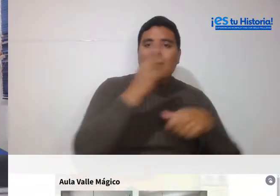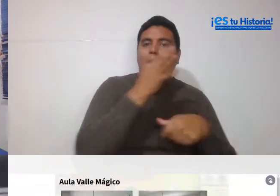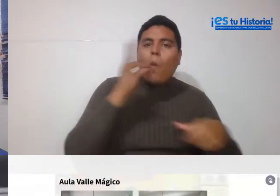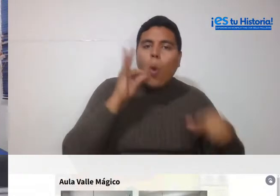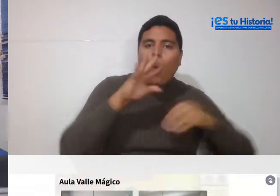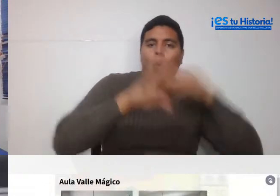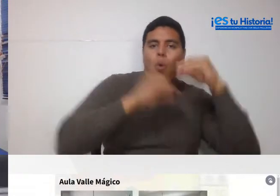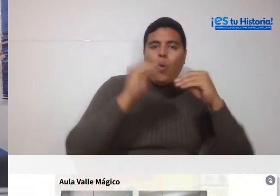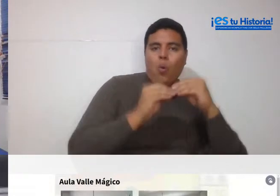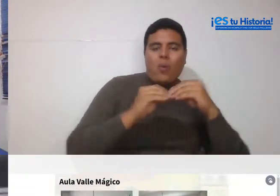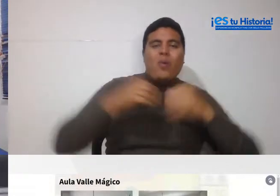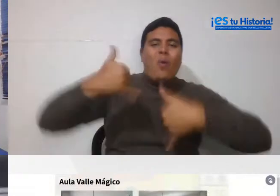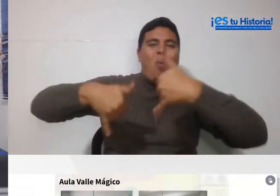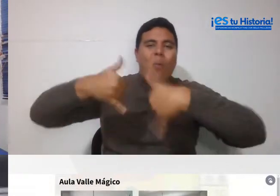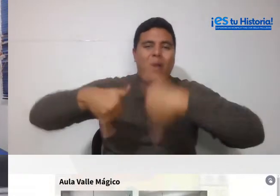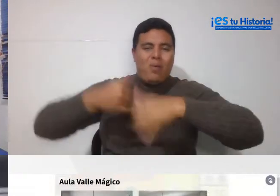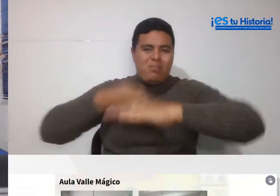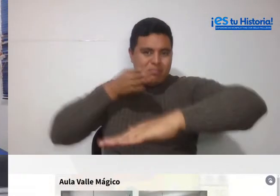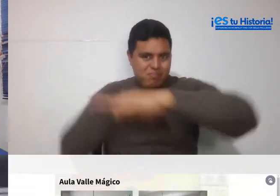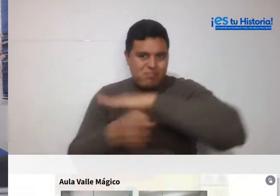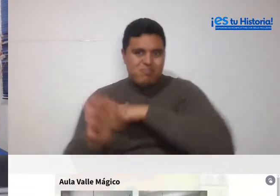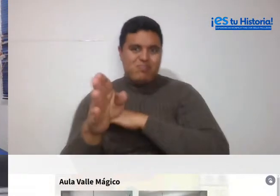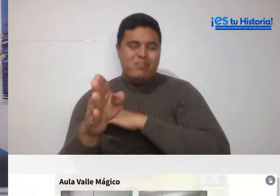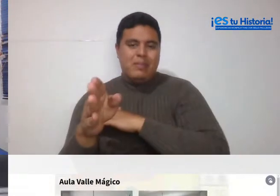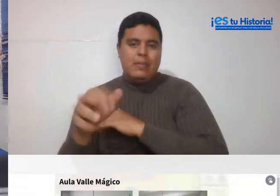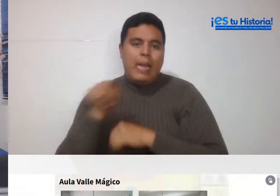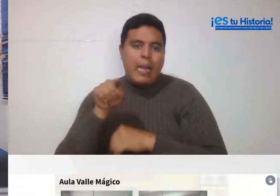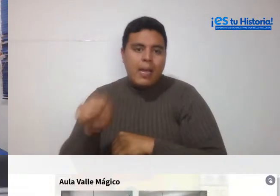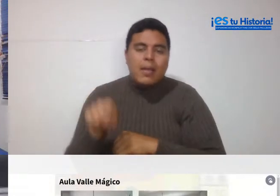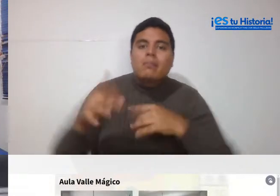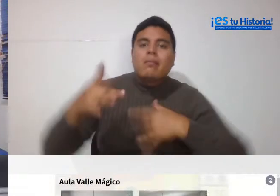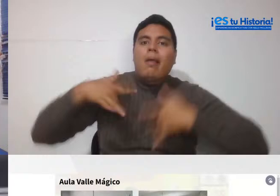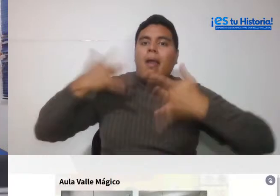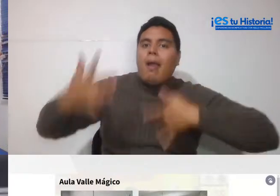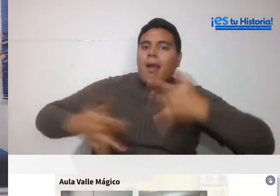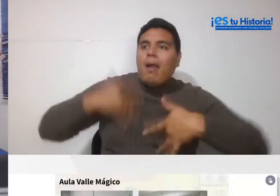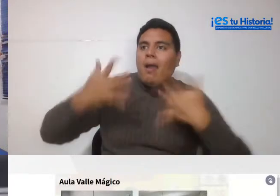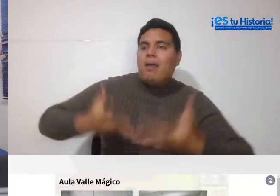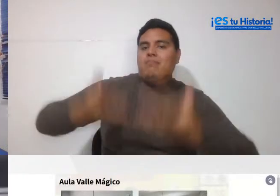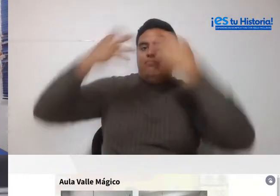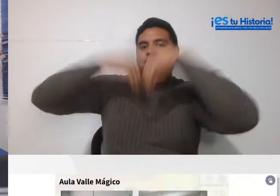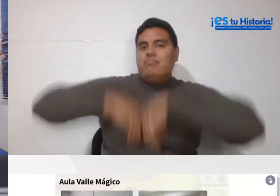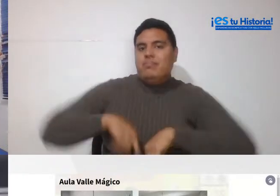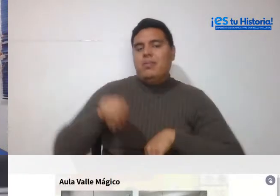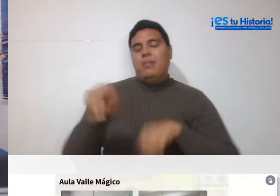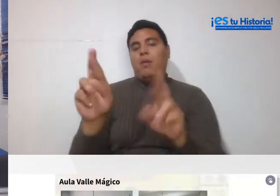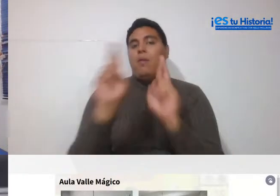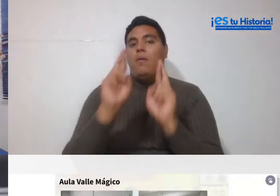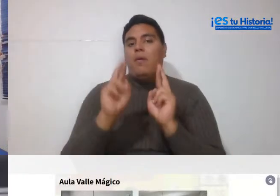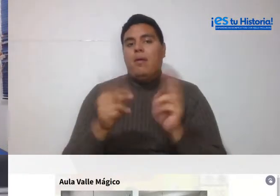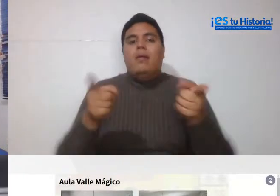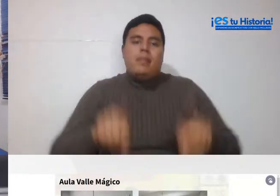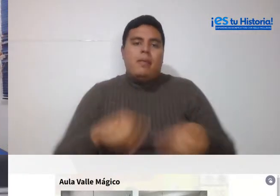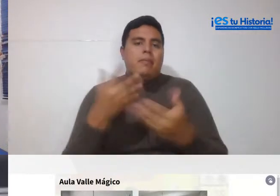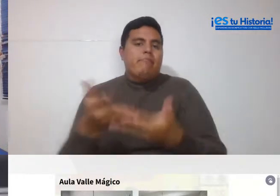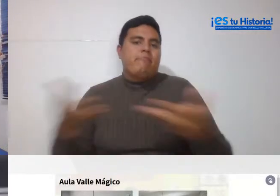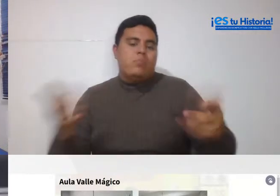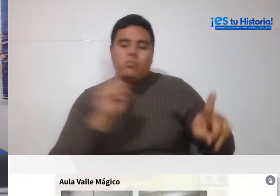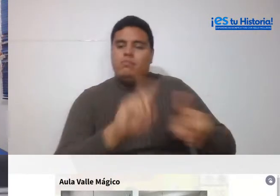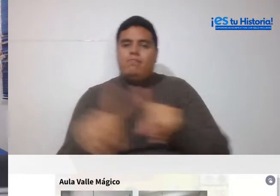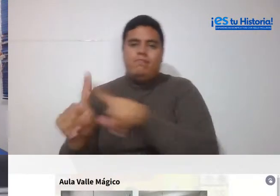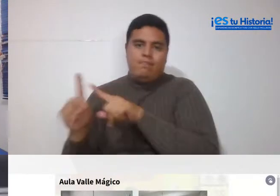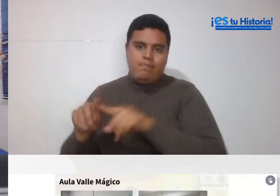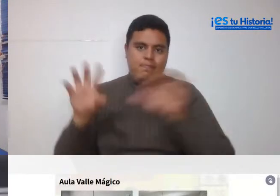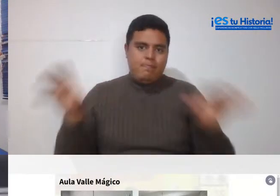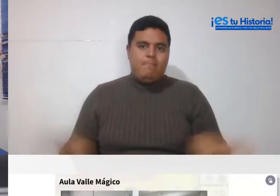y puedan disfrutar de esta metáfora tan espectacular como es Valle Mágico, y a su vez, pues, otros elementos. Y hay algo muy